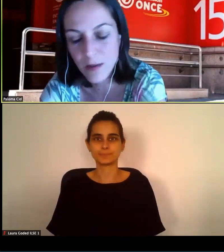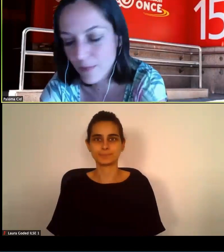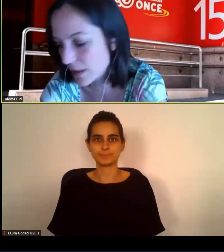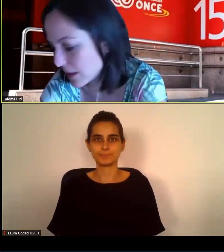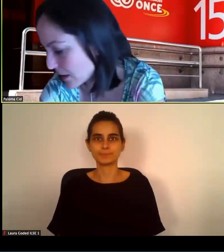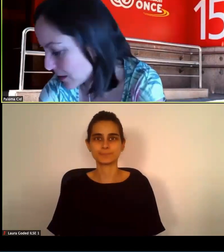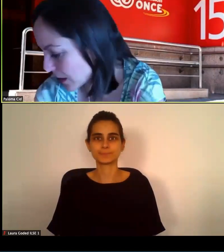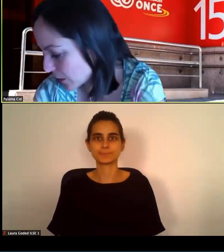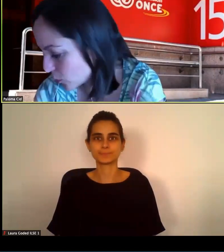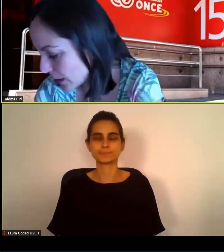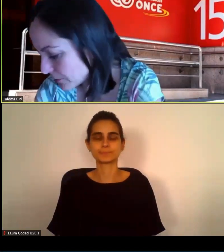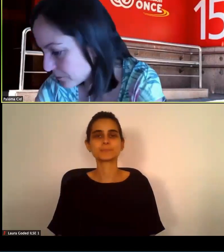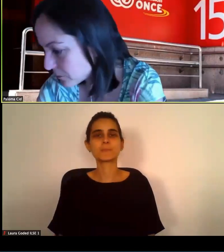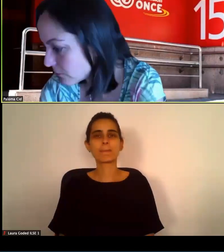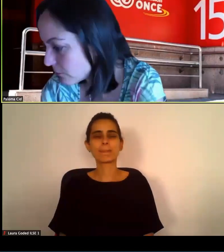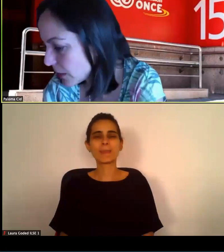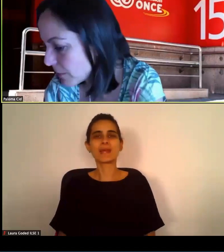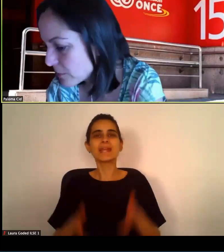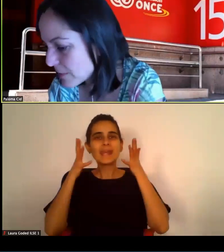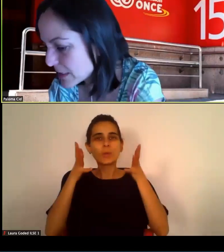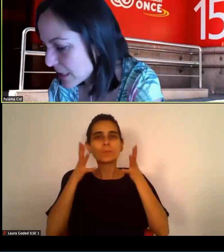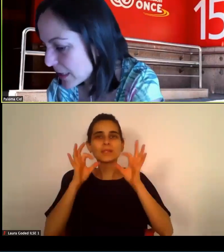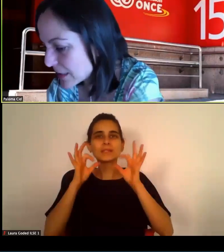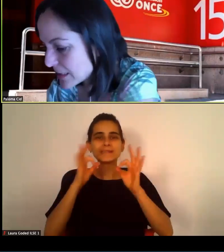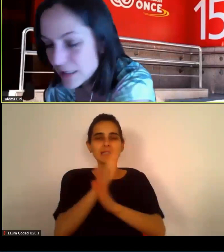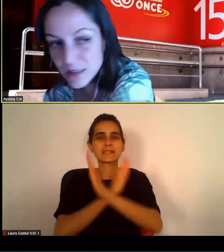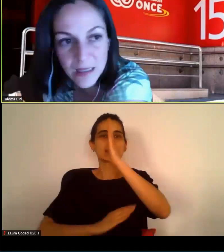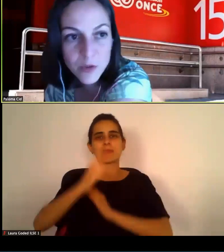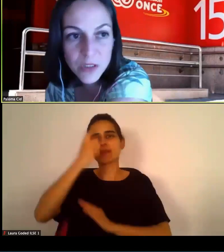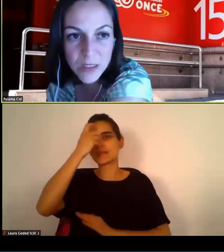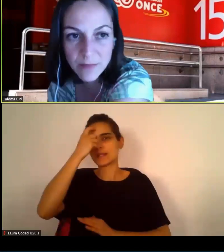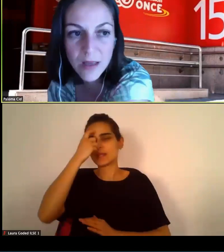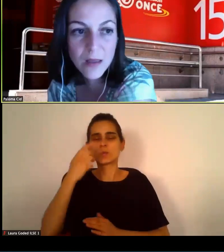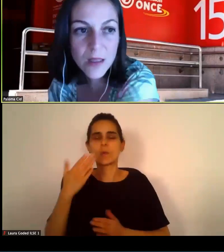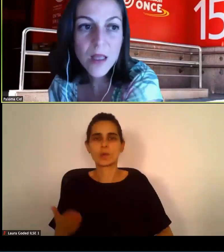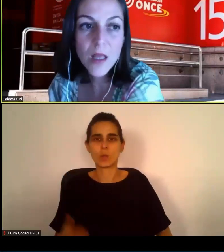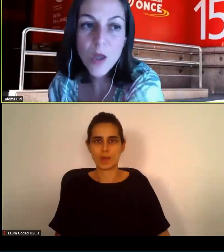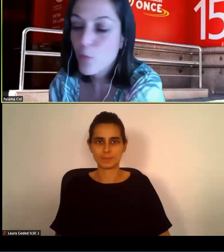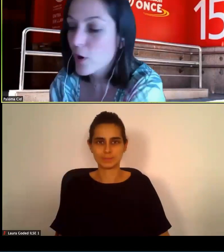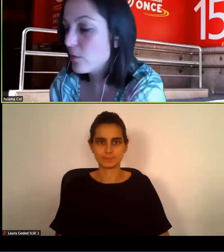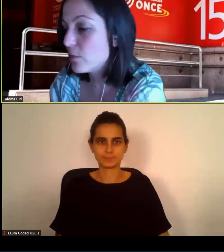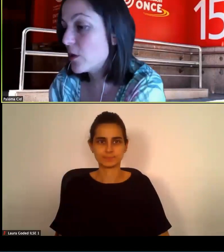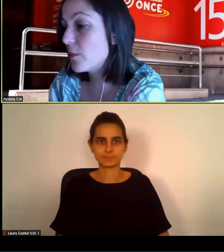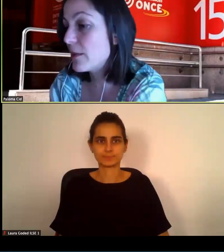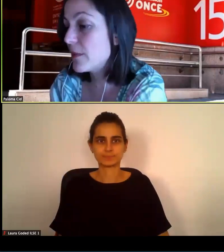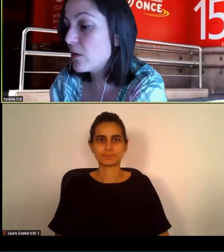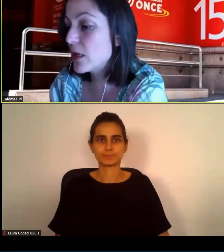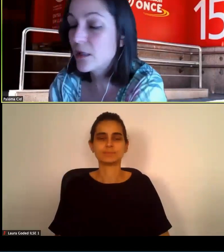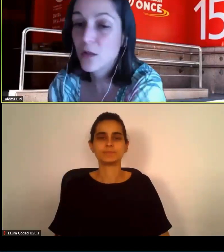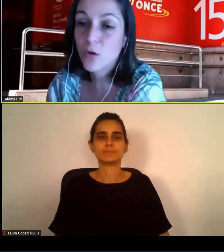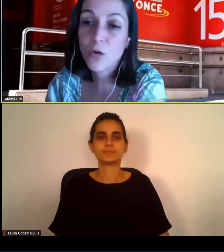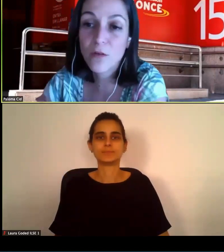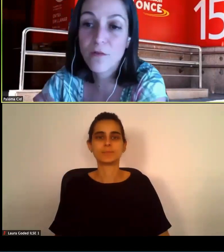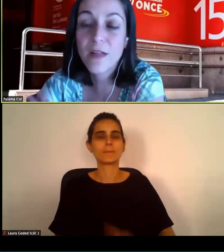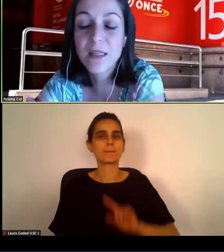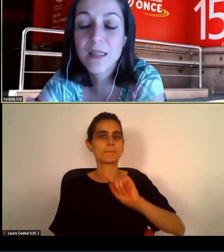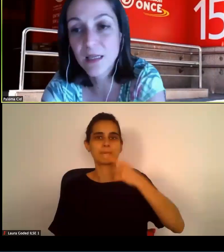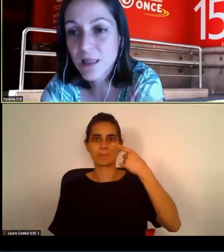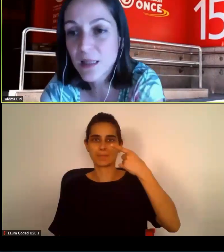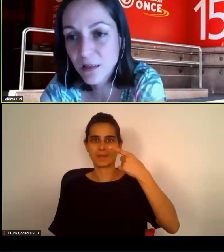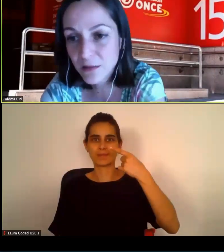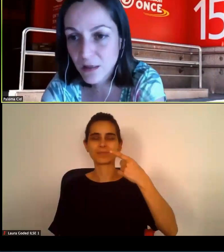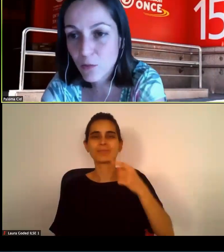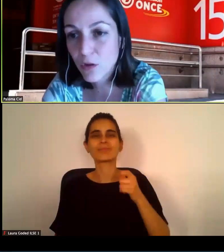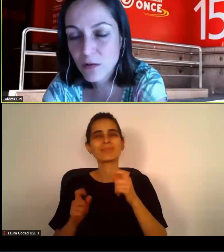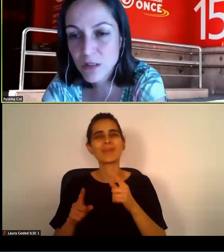discapacidad intelectual? Vamos a pasar a la siguiente diapositiva. Bueno, pues lo primero y ante todo, no